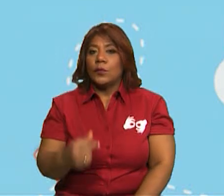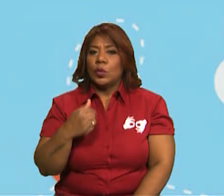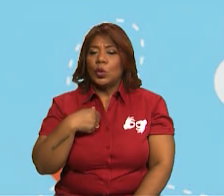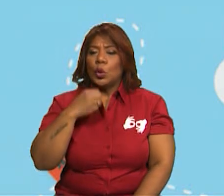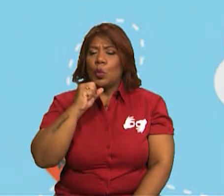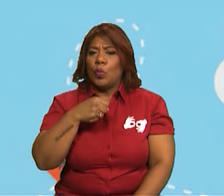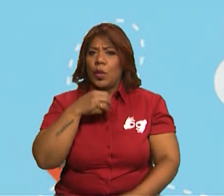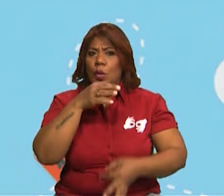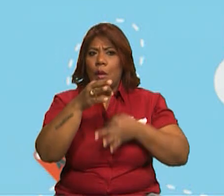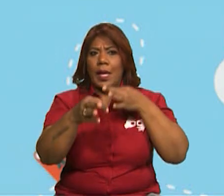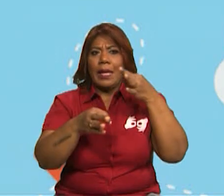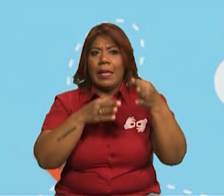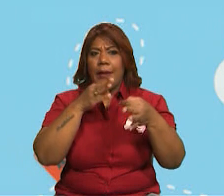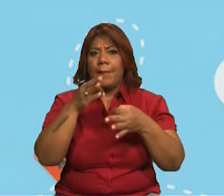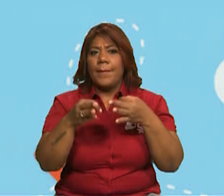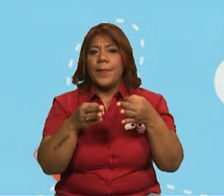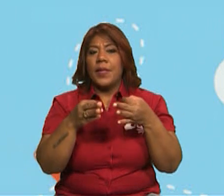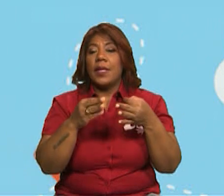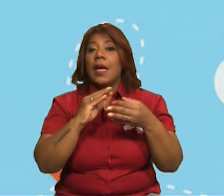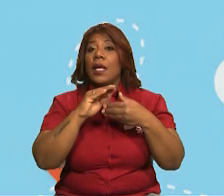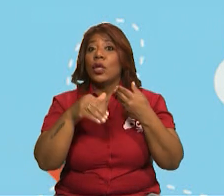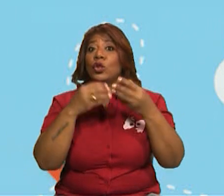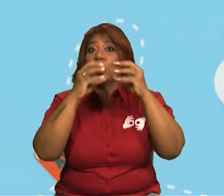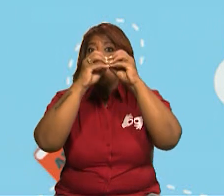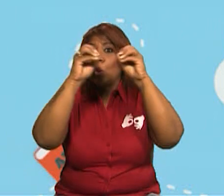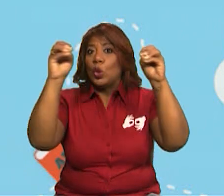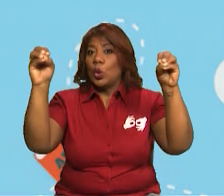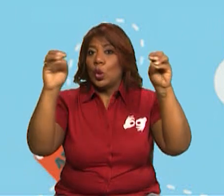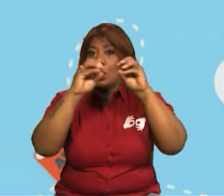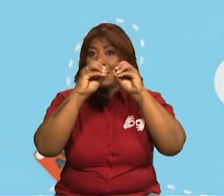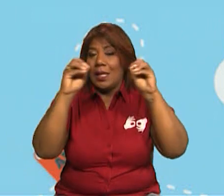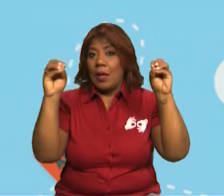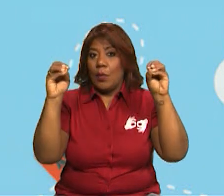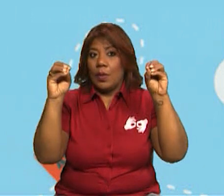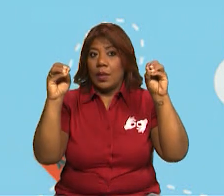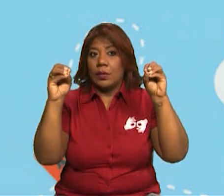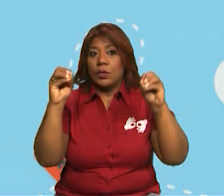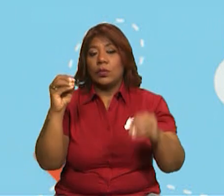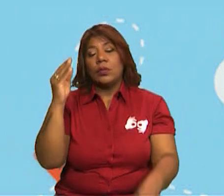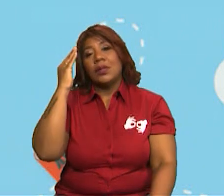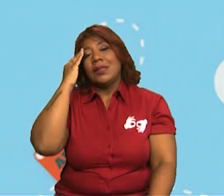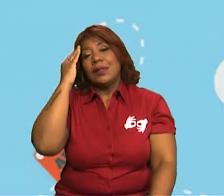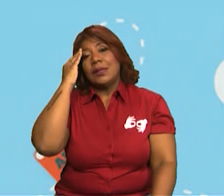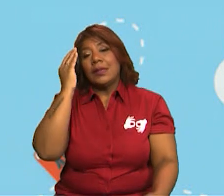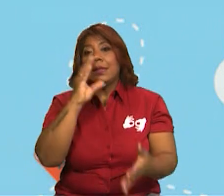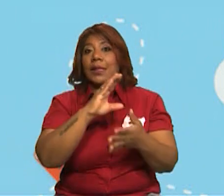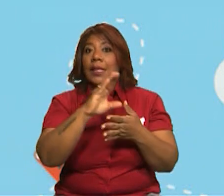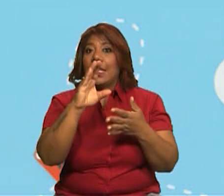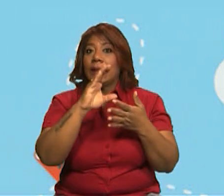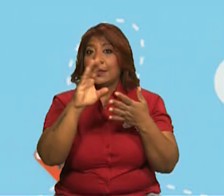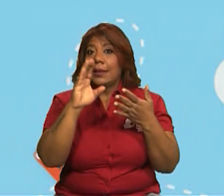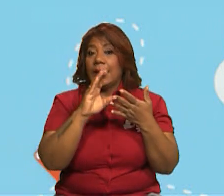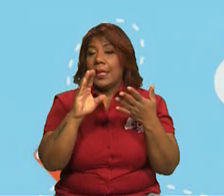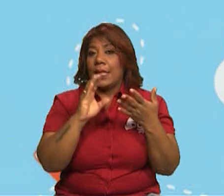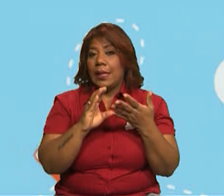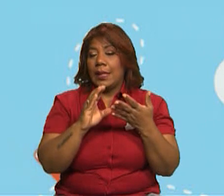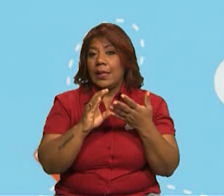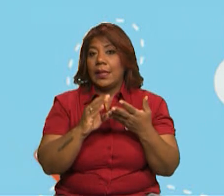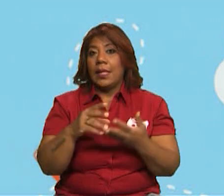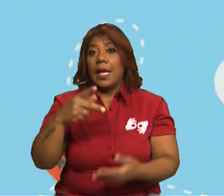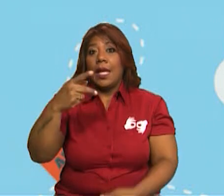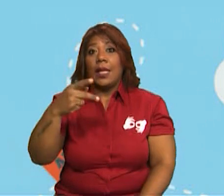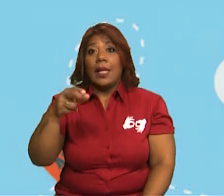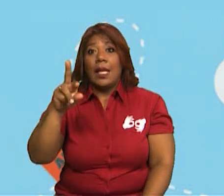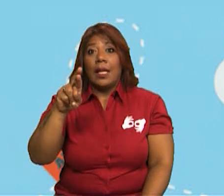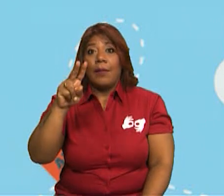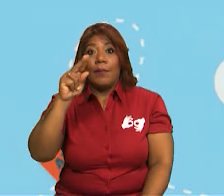de las partes variables de la oración, reconozco las características y función del pronombre en